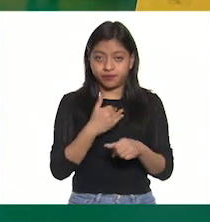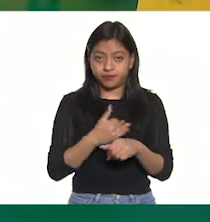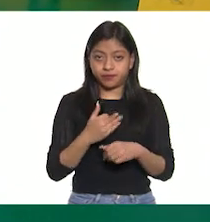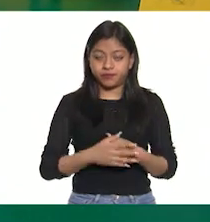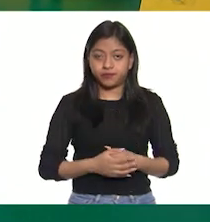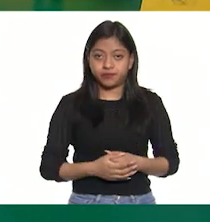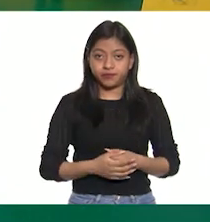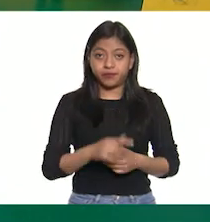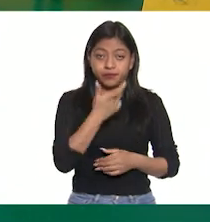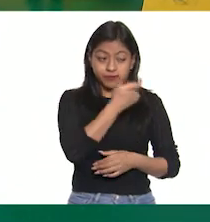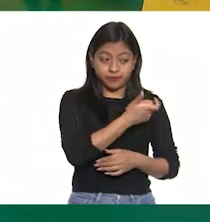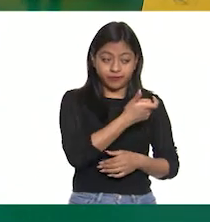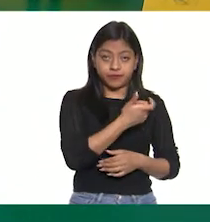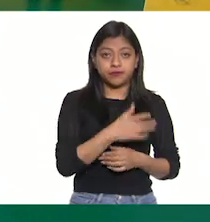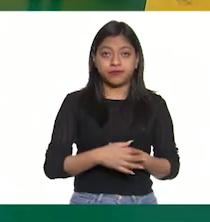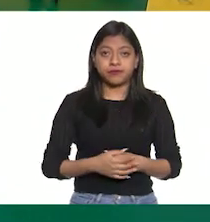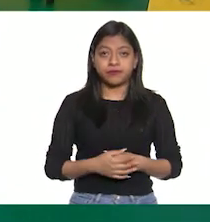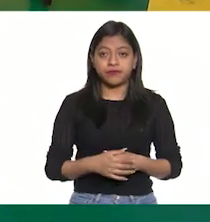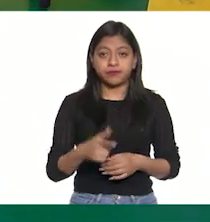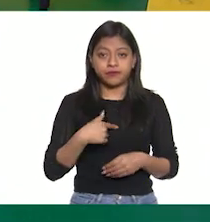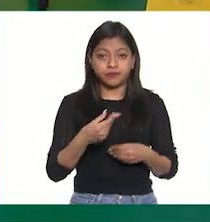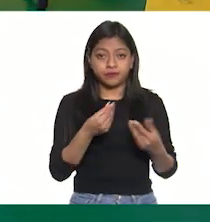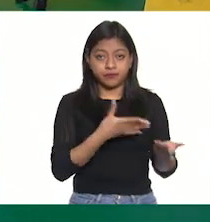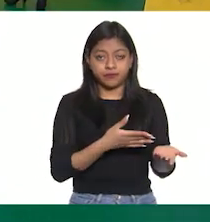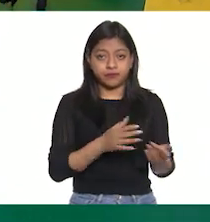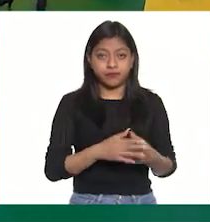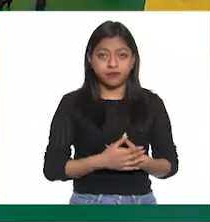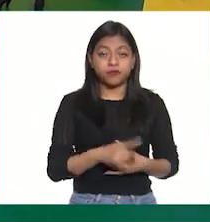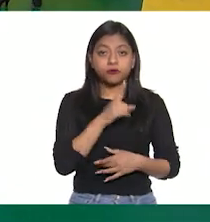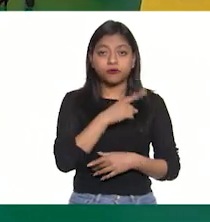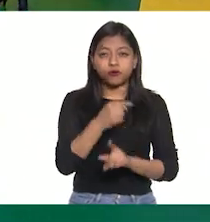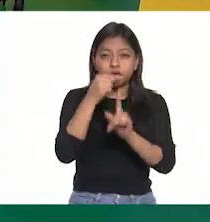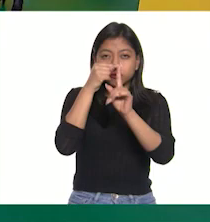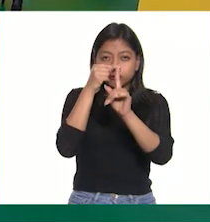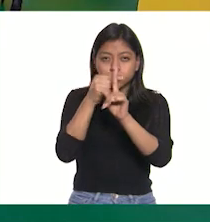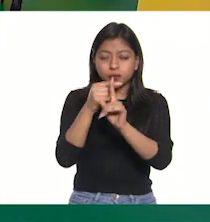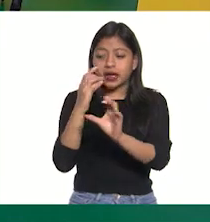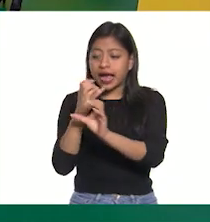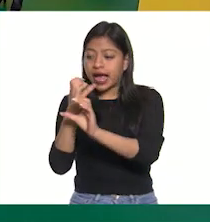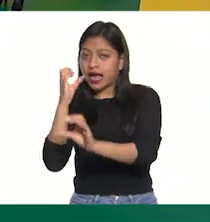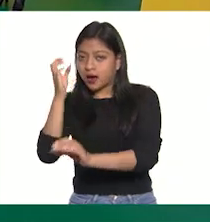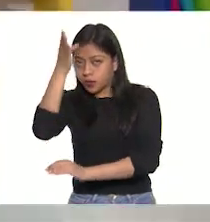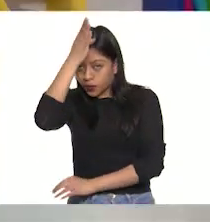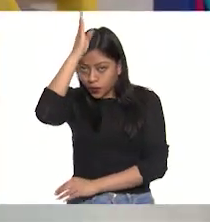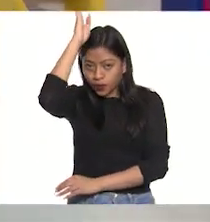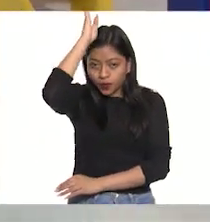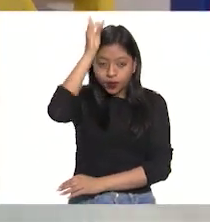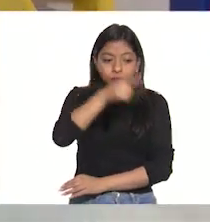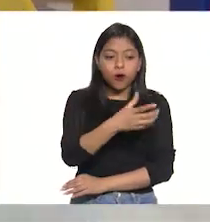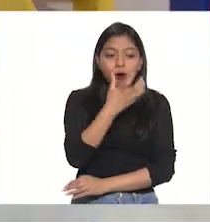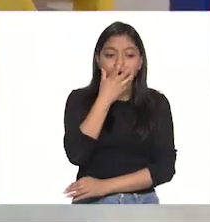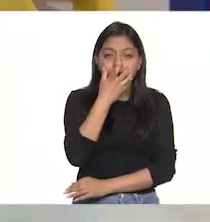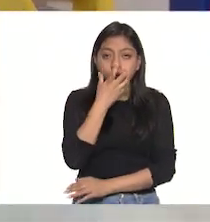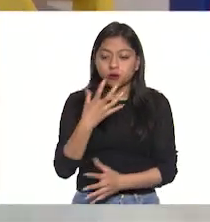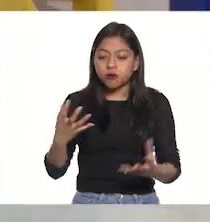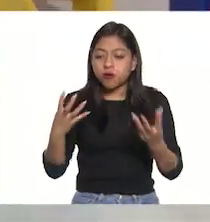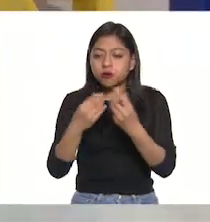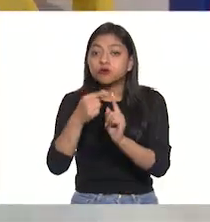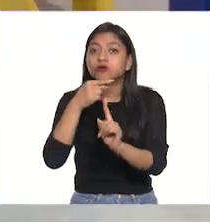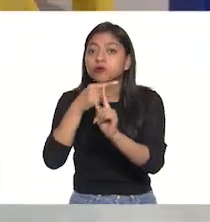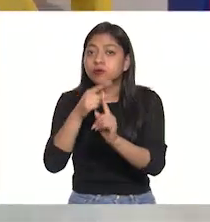dinero que yo te di para que me digas en total cuánto se tiene que pagar. Ah, vamos a ver.